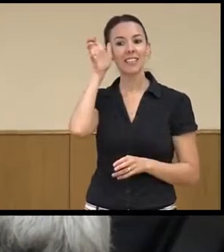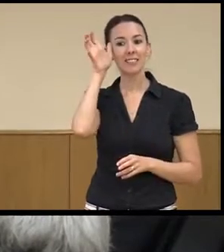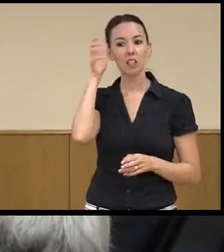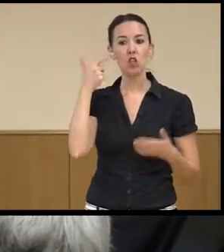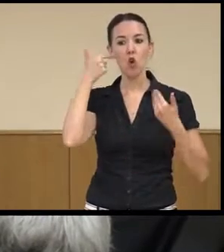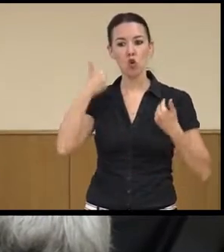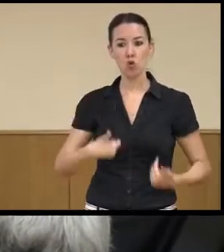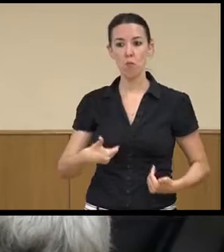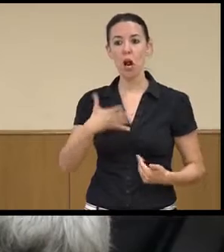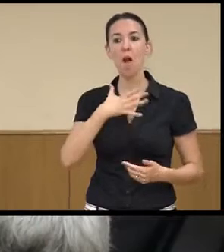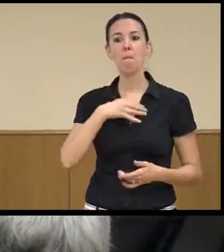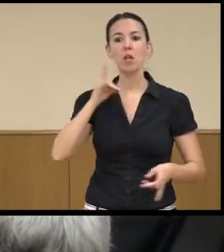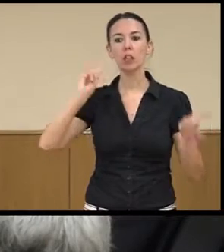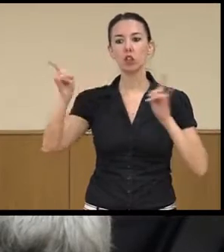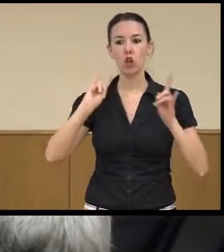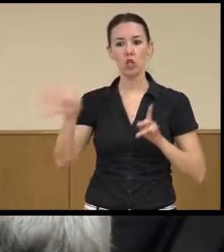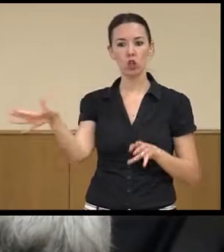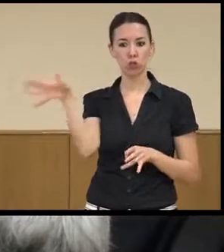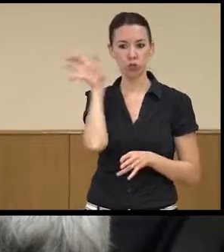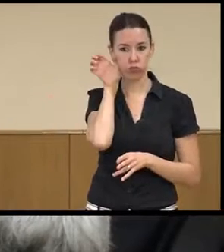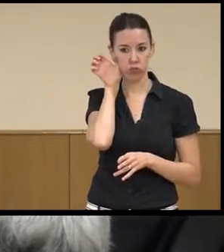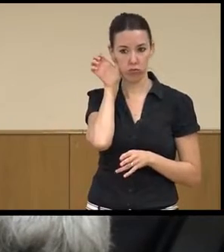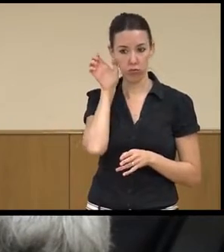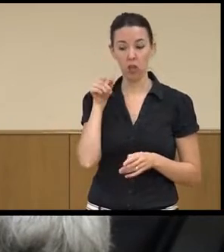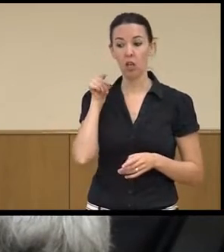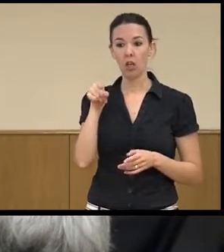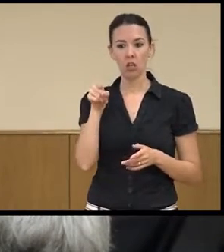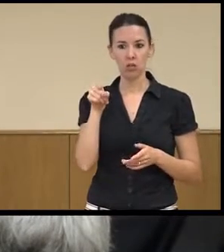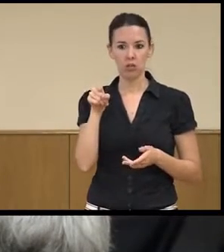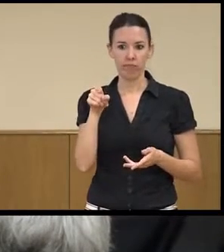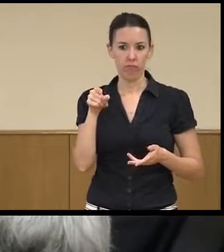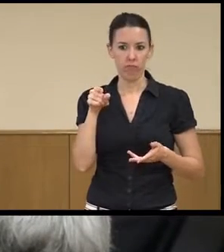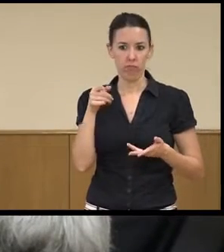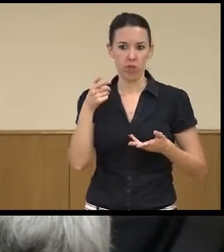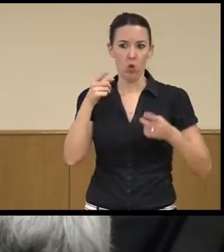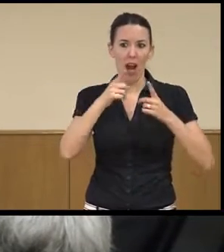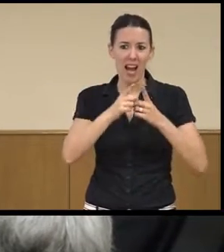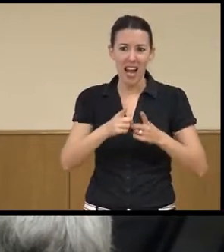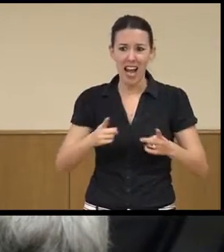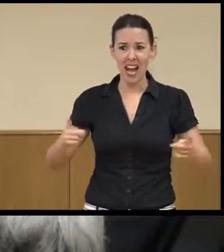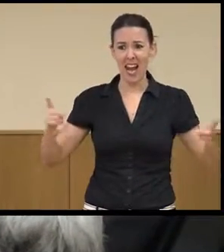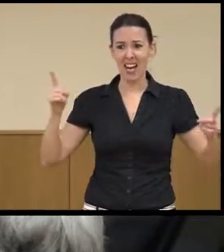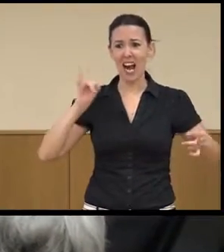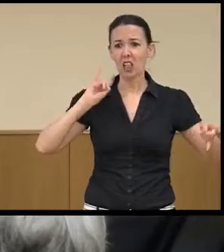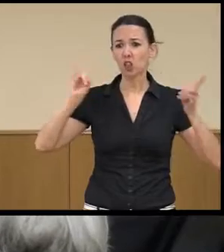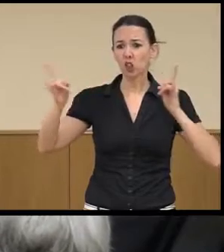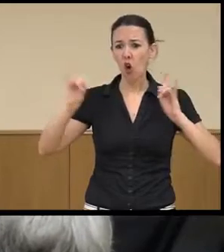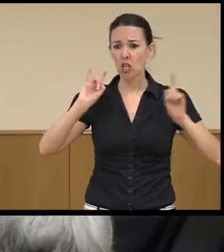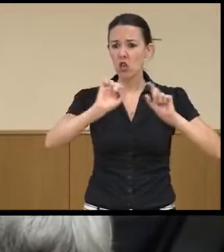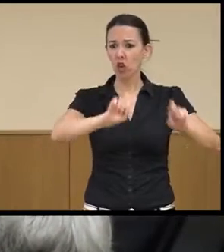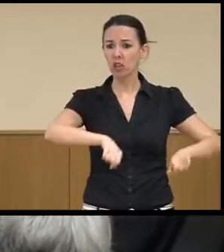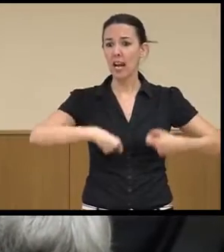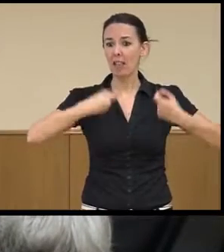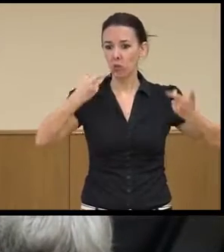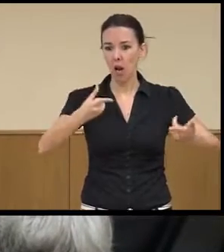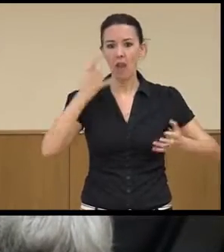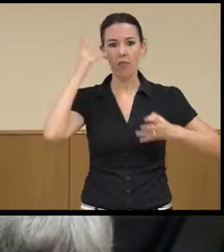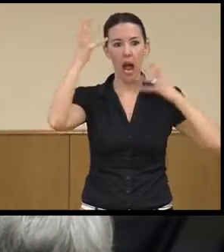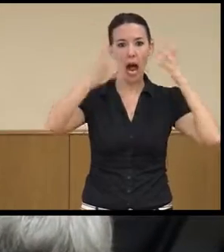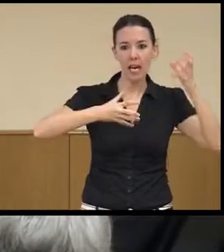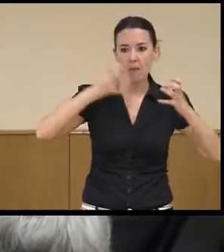permite percibir los sonidos. Es tan inmensamente larga la lista de los sonidos que la naturaleza, los